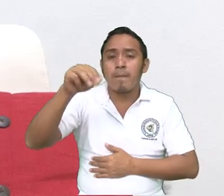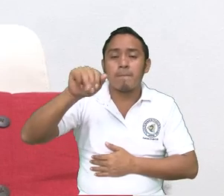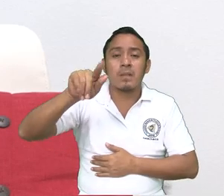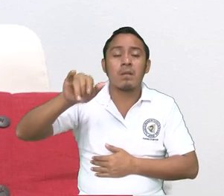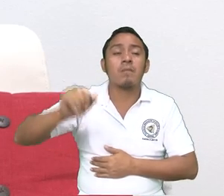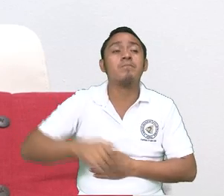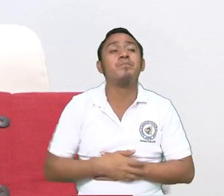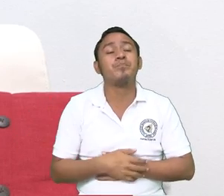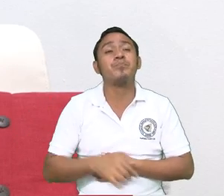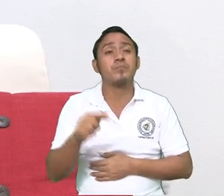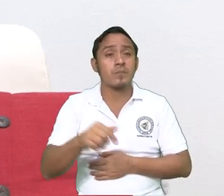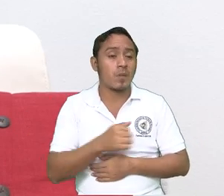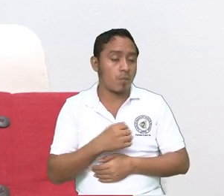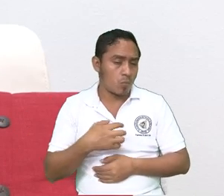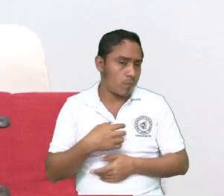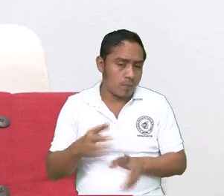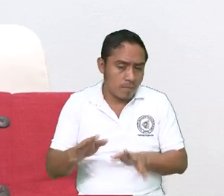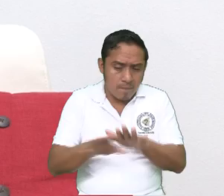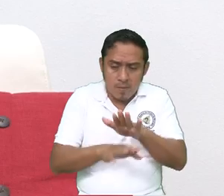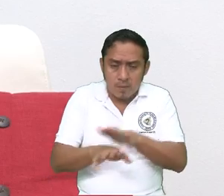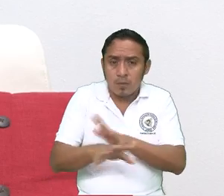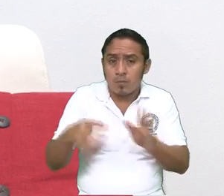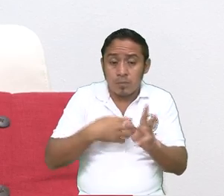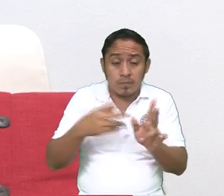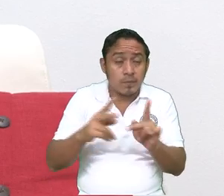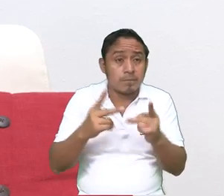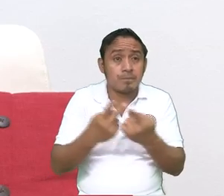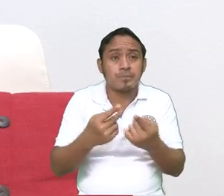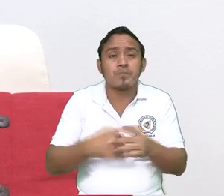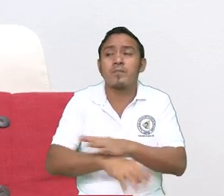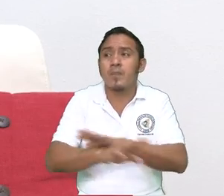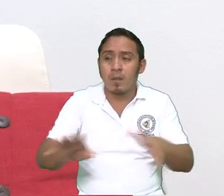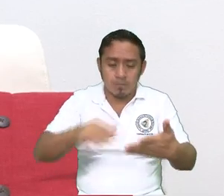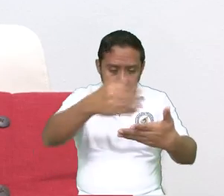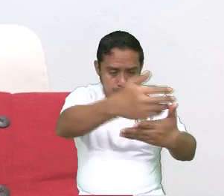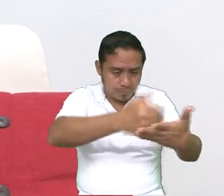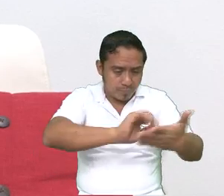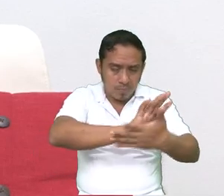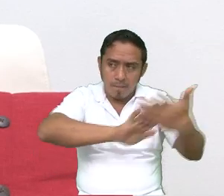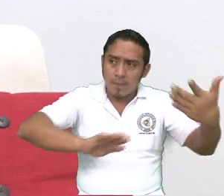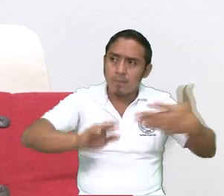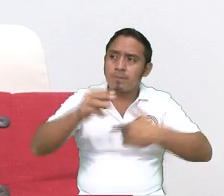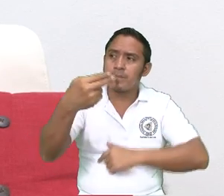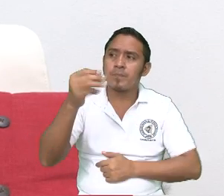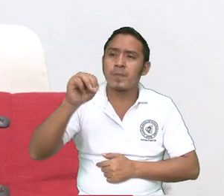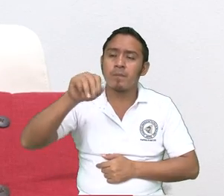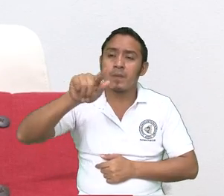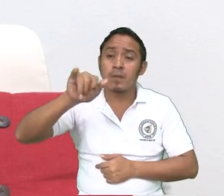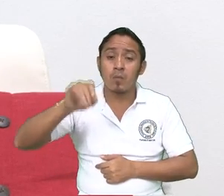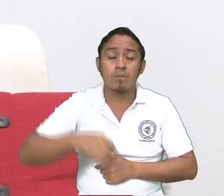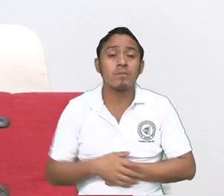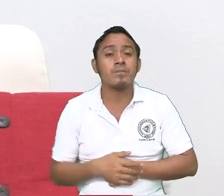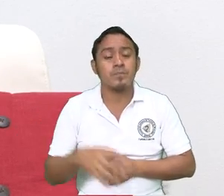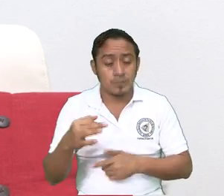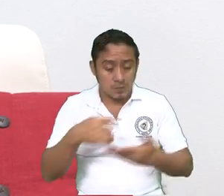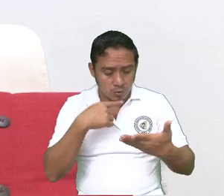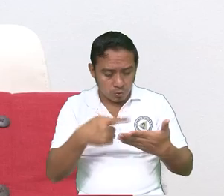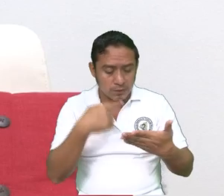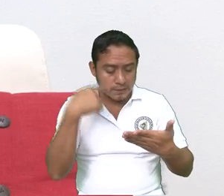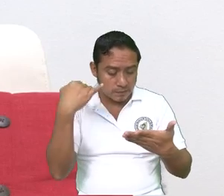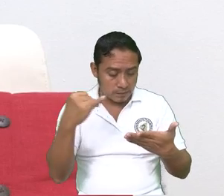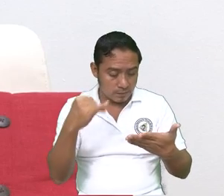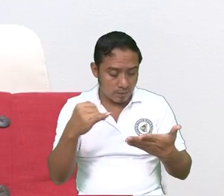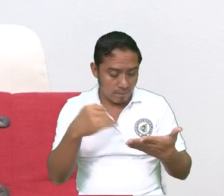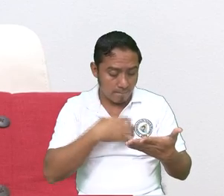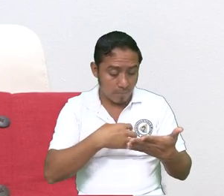básicos que tenemos el sistema público si una vez de que la biometría hemática nos dice de que